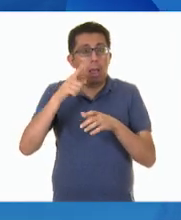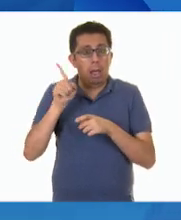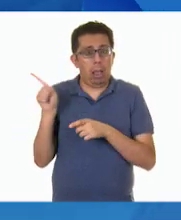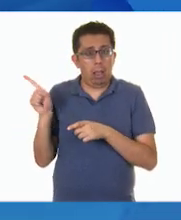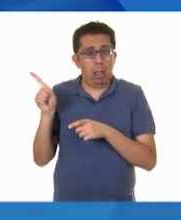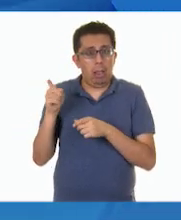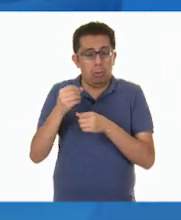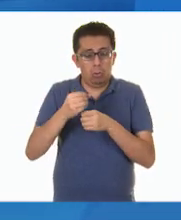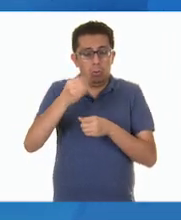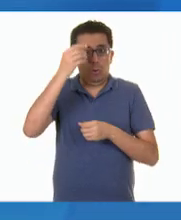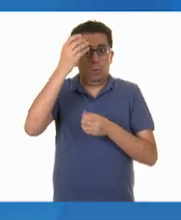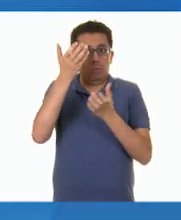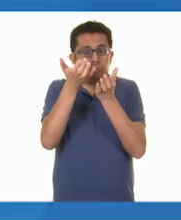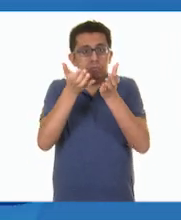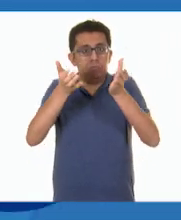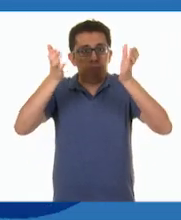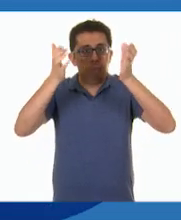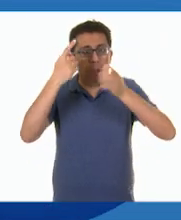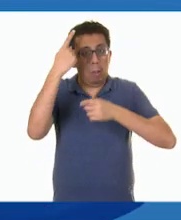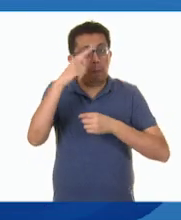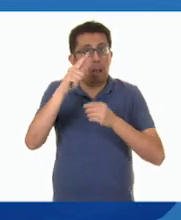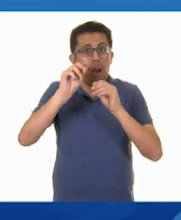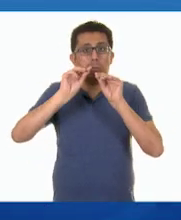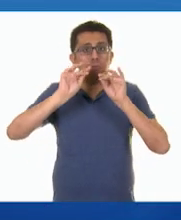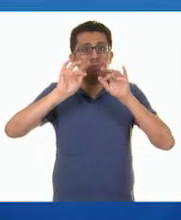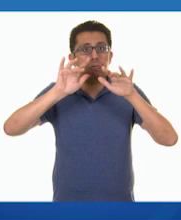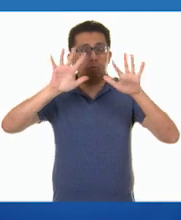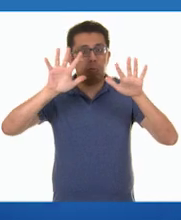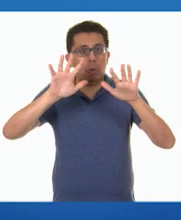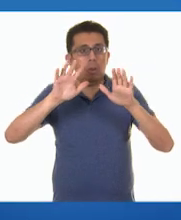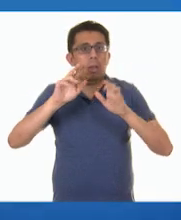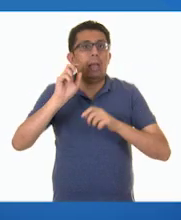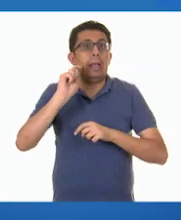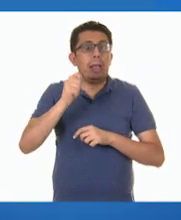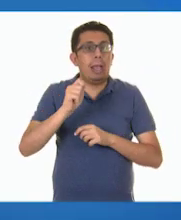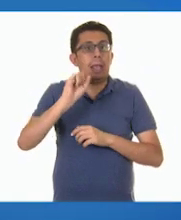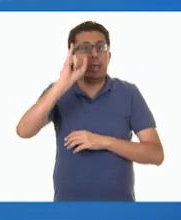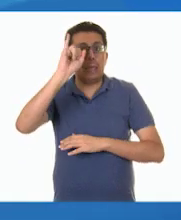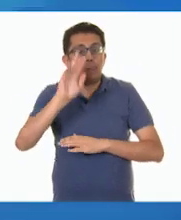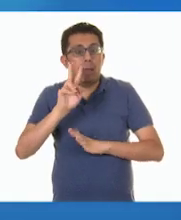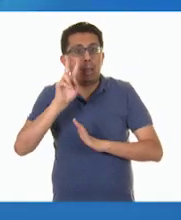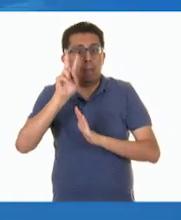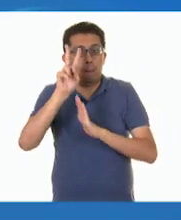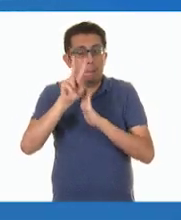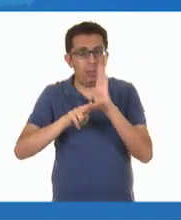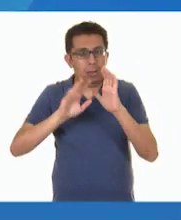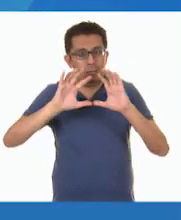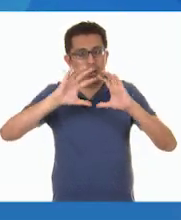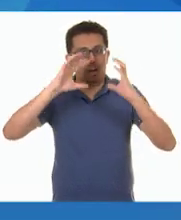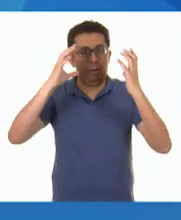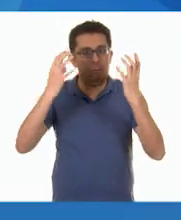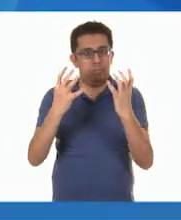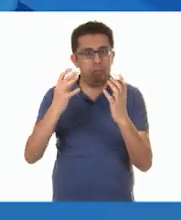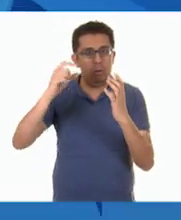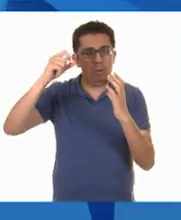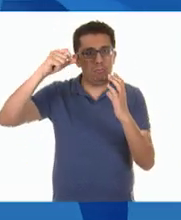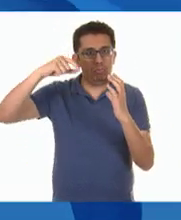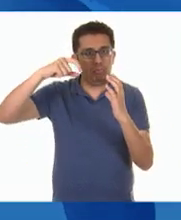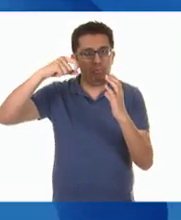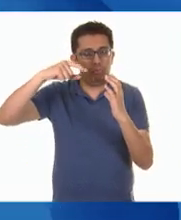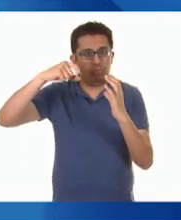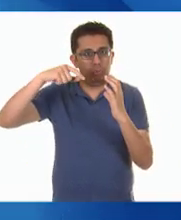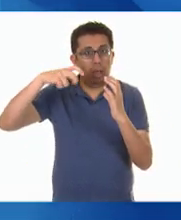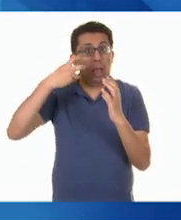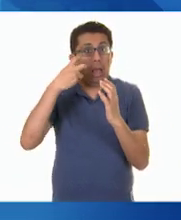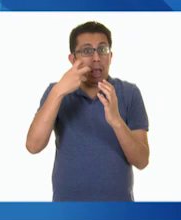señal electromagnética, ya es de audio y de video, al satélite y el satélite hace cuenta que